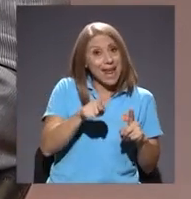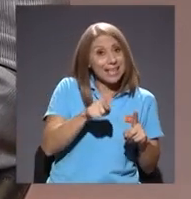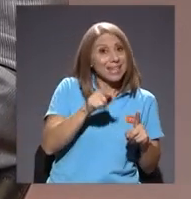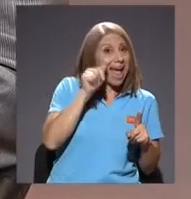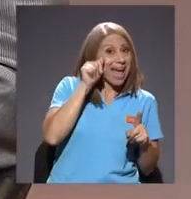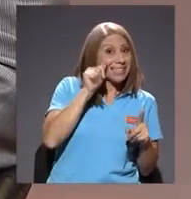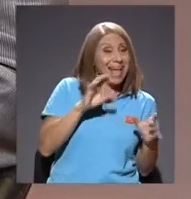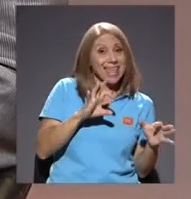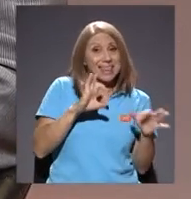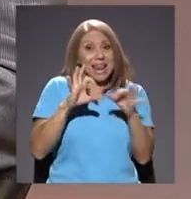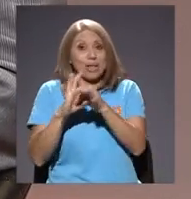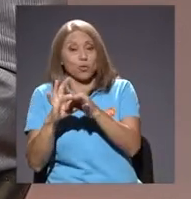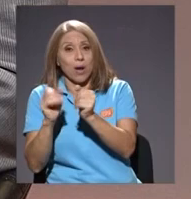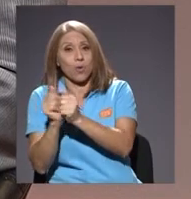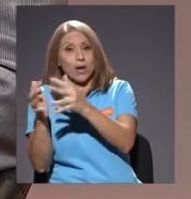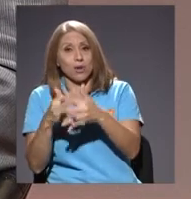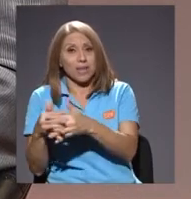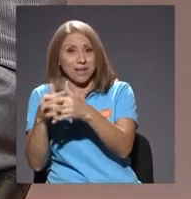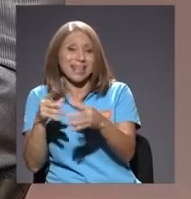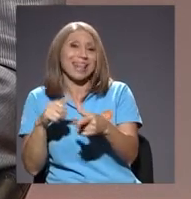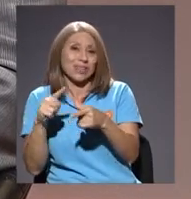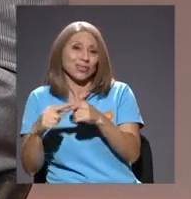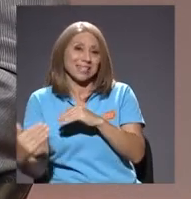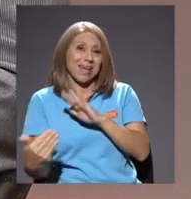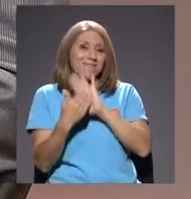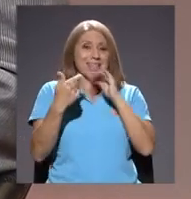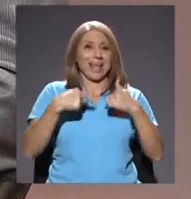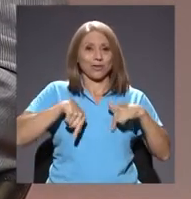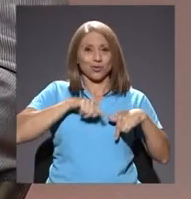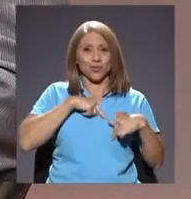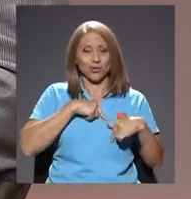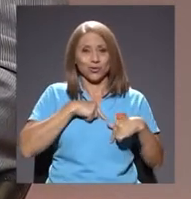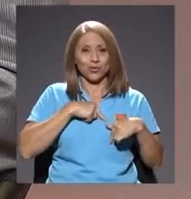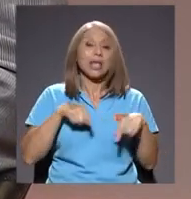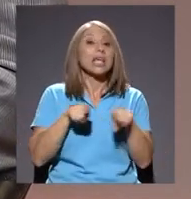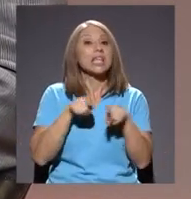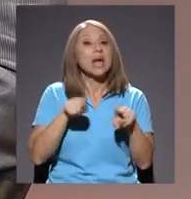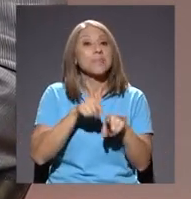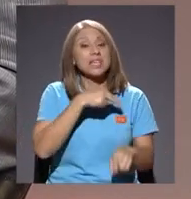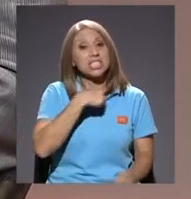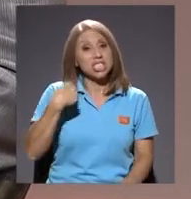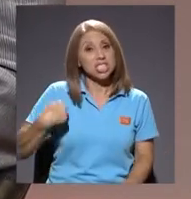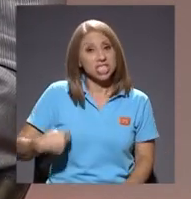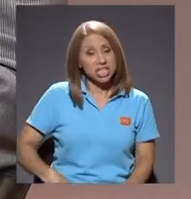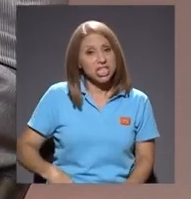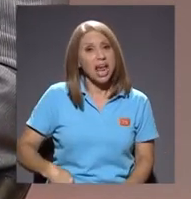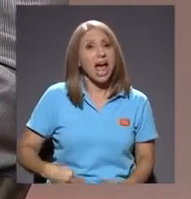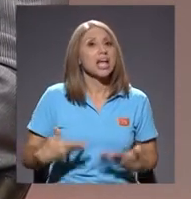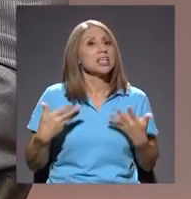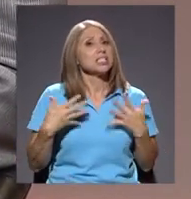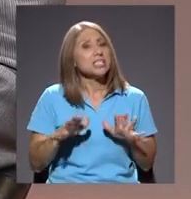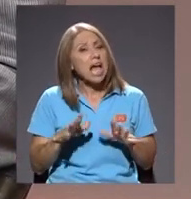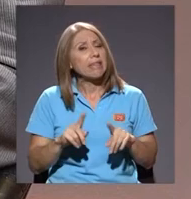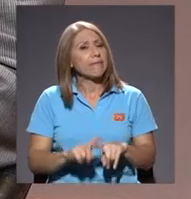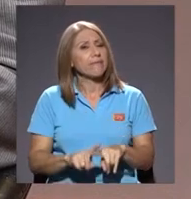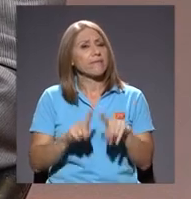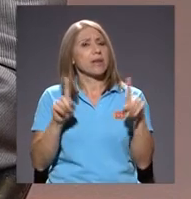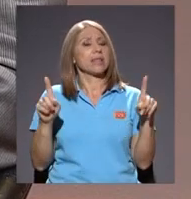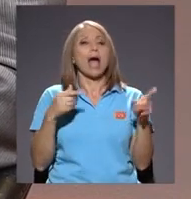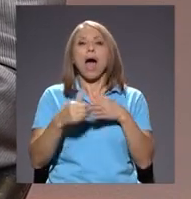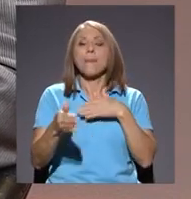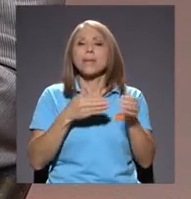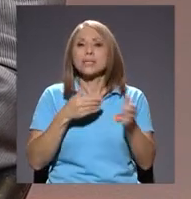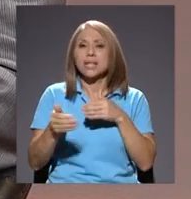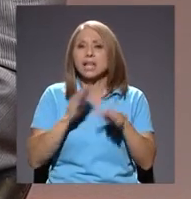lo tanto del rebote nos afecta y china también está desacelerándose a pesar de todo el estímulo que las autoridades